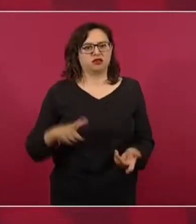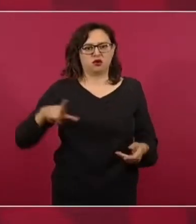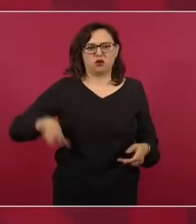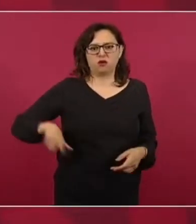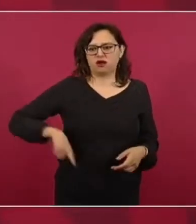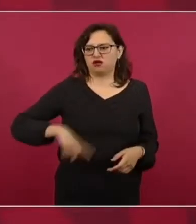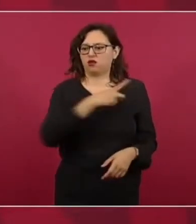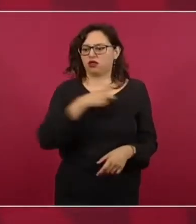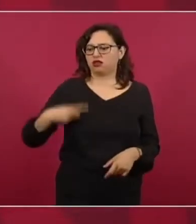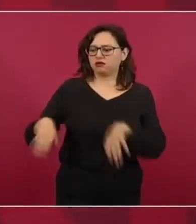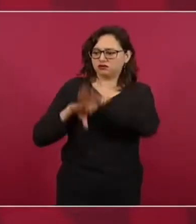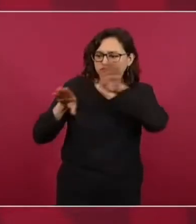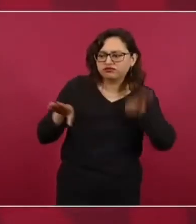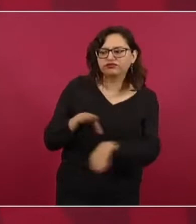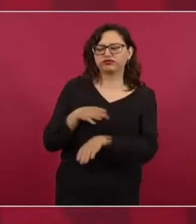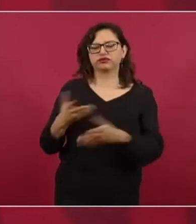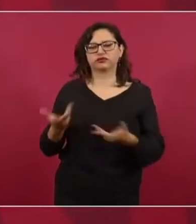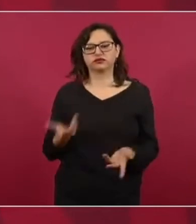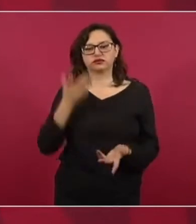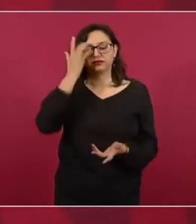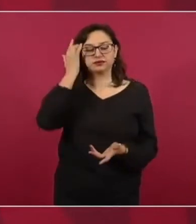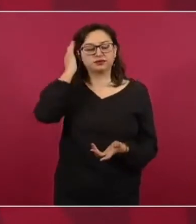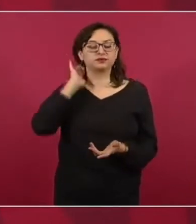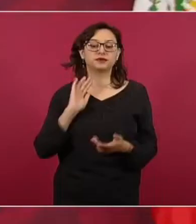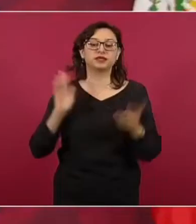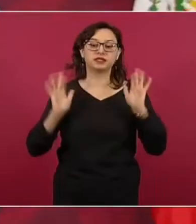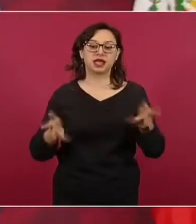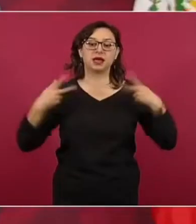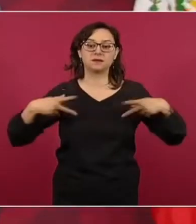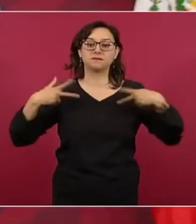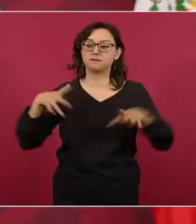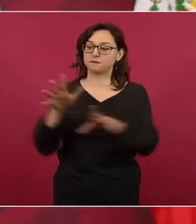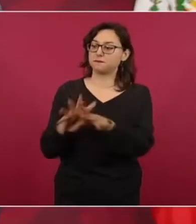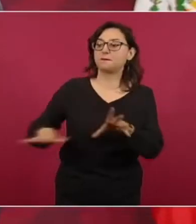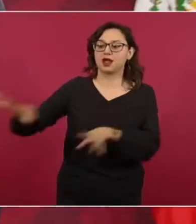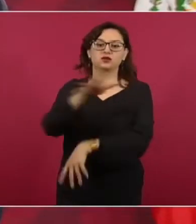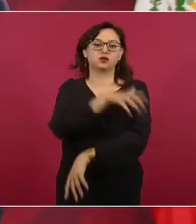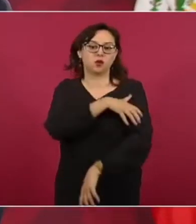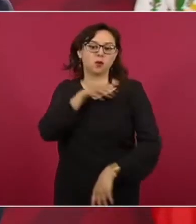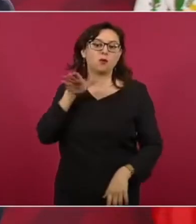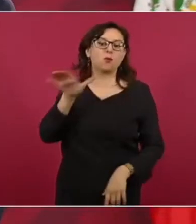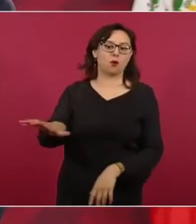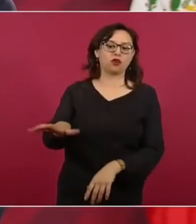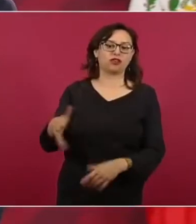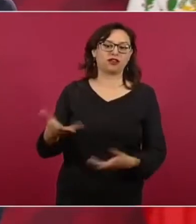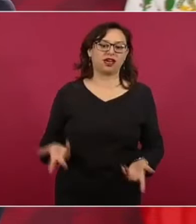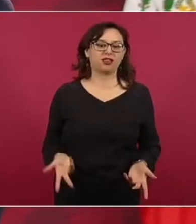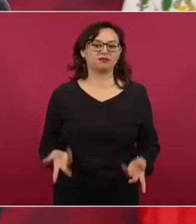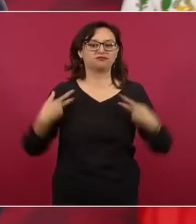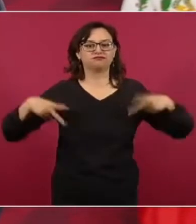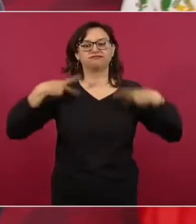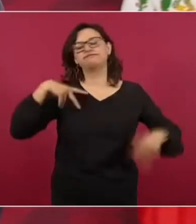Ya se empoderaron los mexicanos,